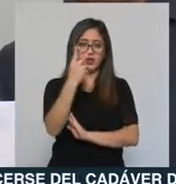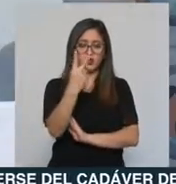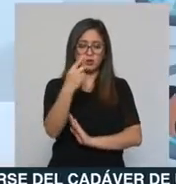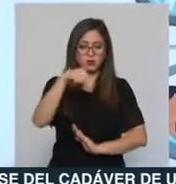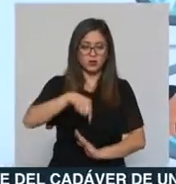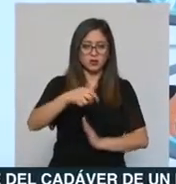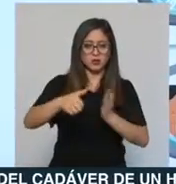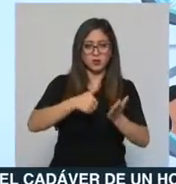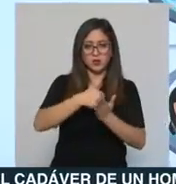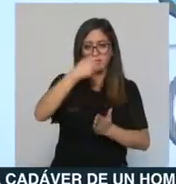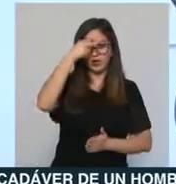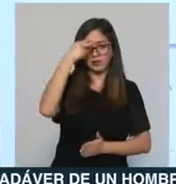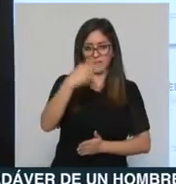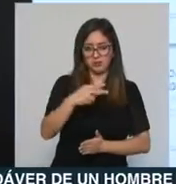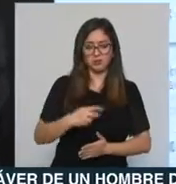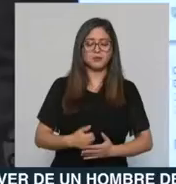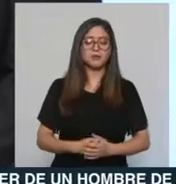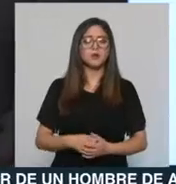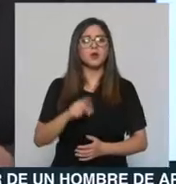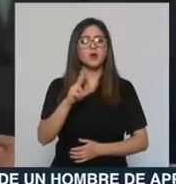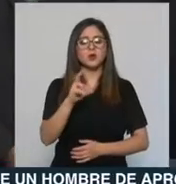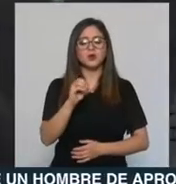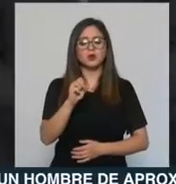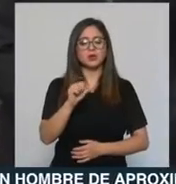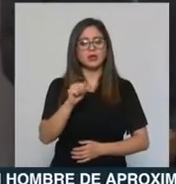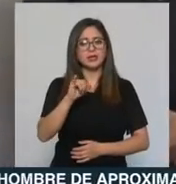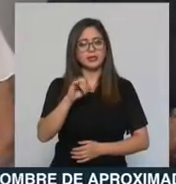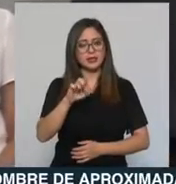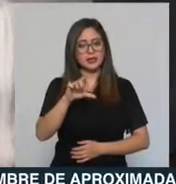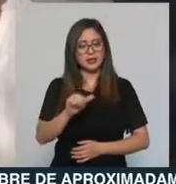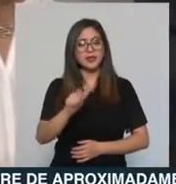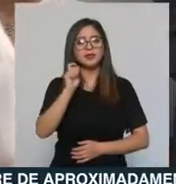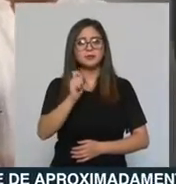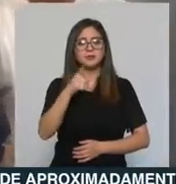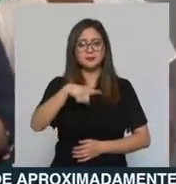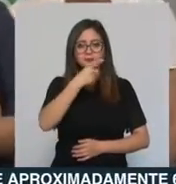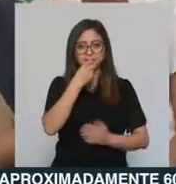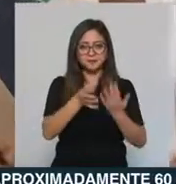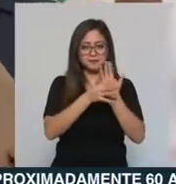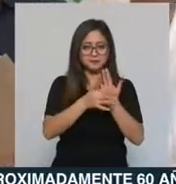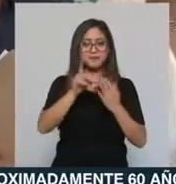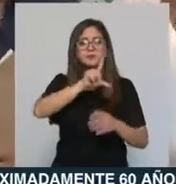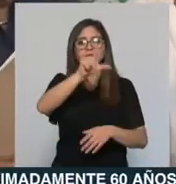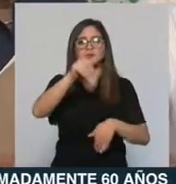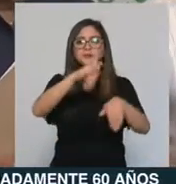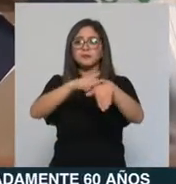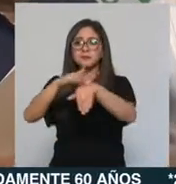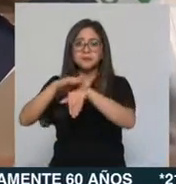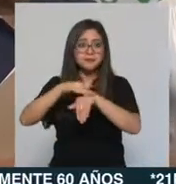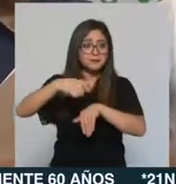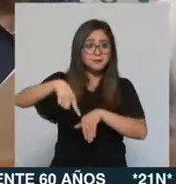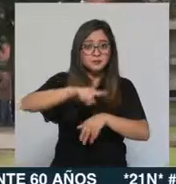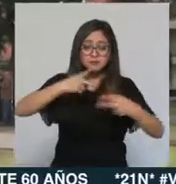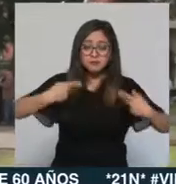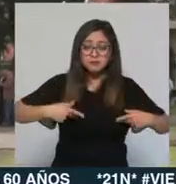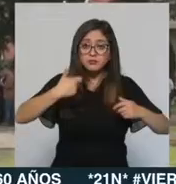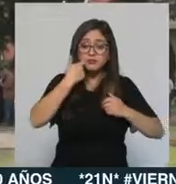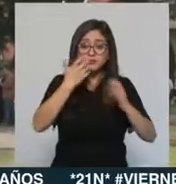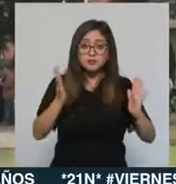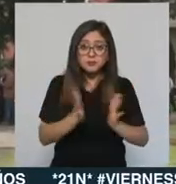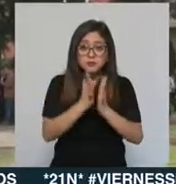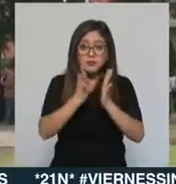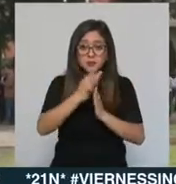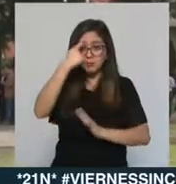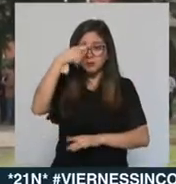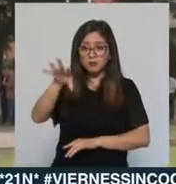México. Rosa Isela Rodríguez detalló que se iniciará con la convocatoria para quienes deseen participar en el proceso